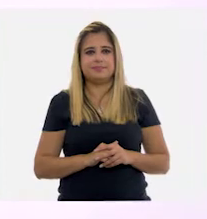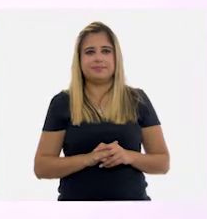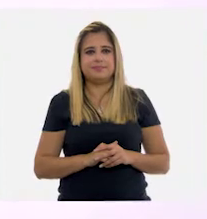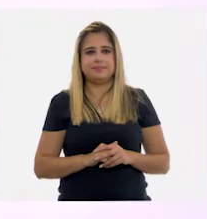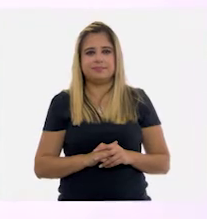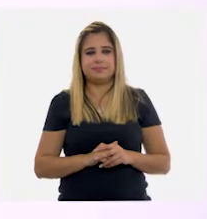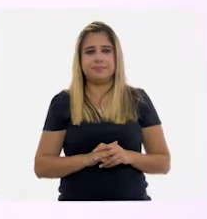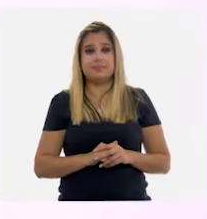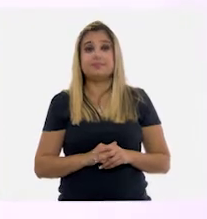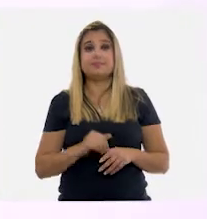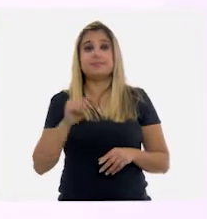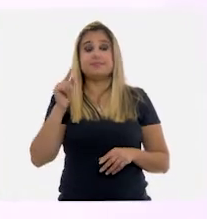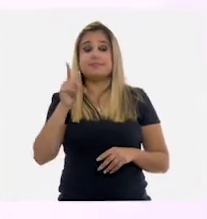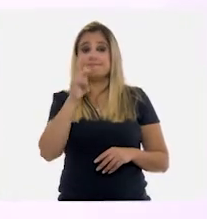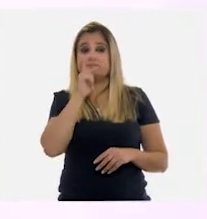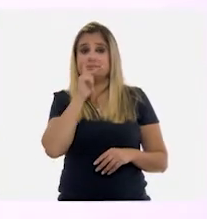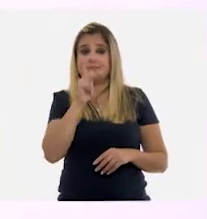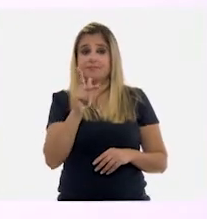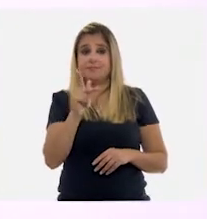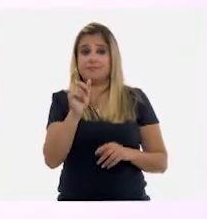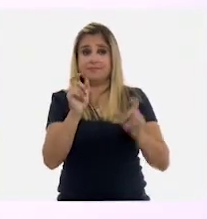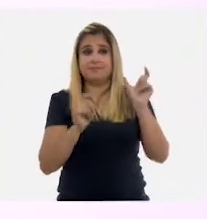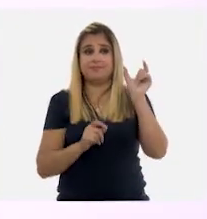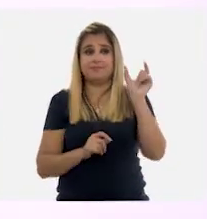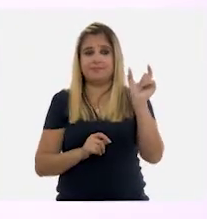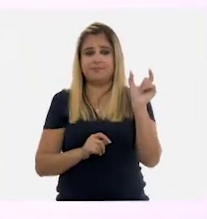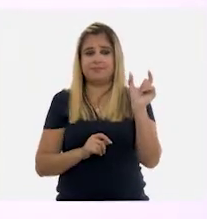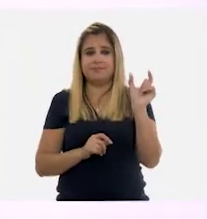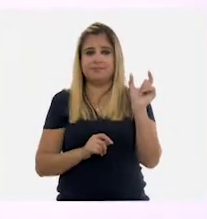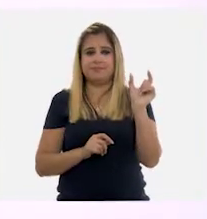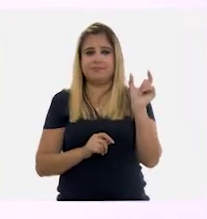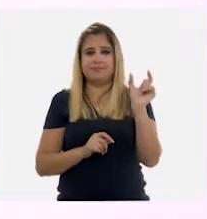Bueno, es la palabra